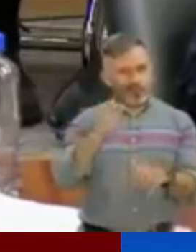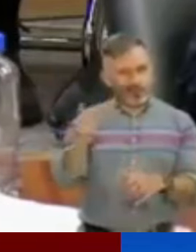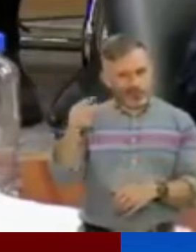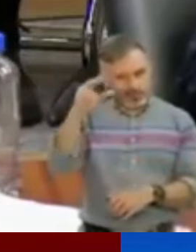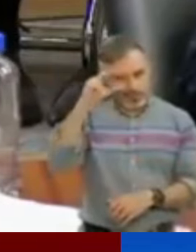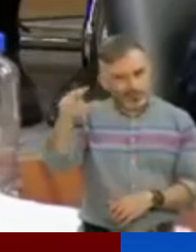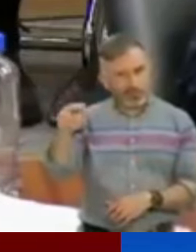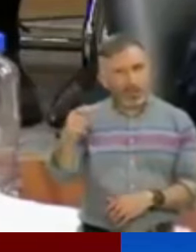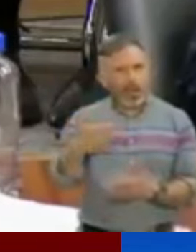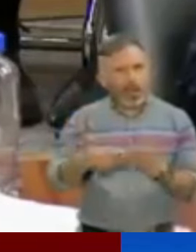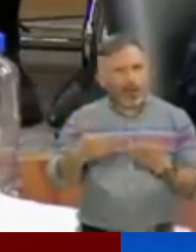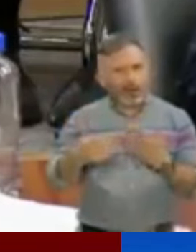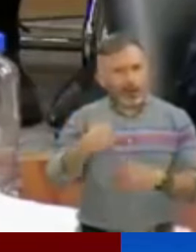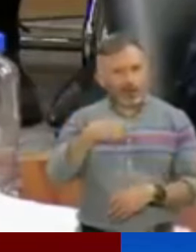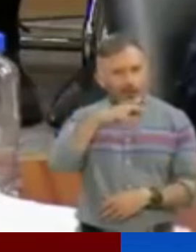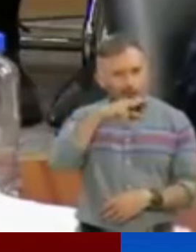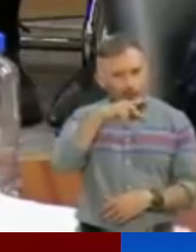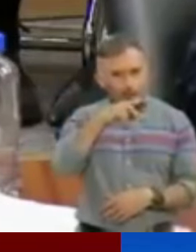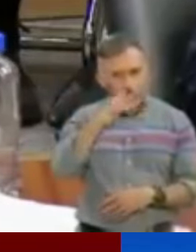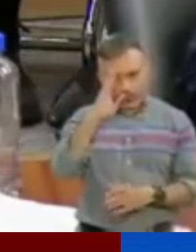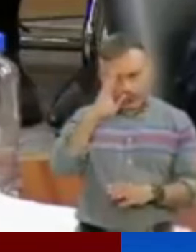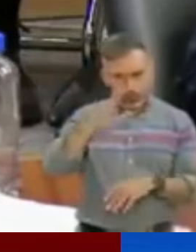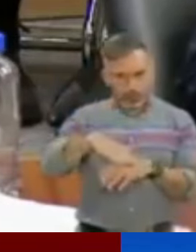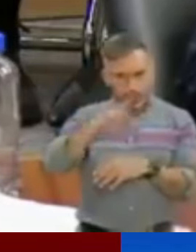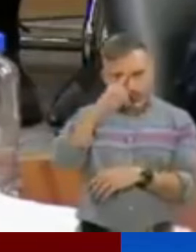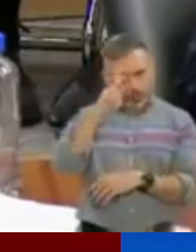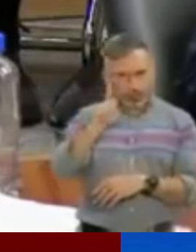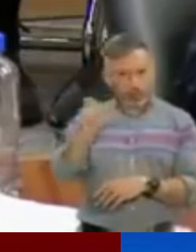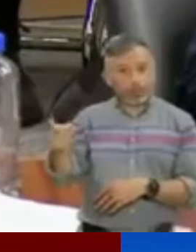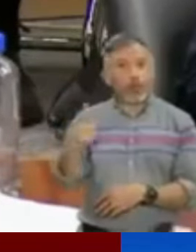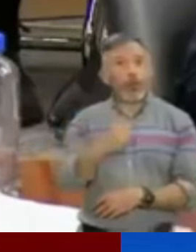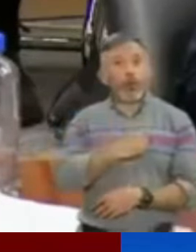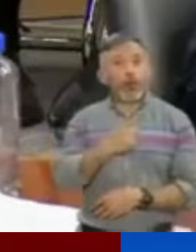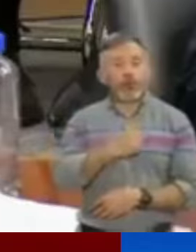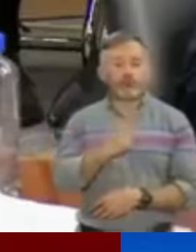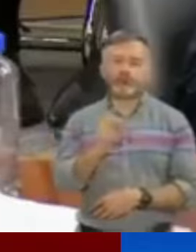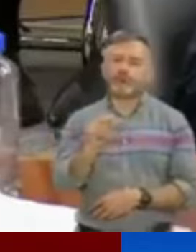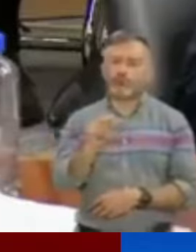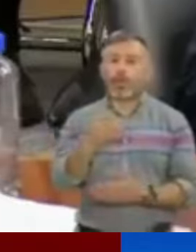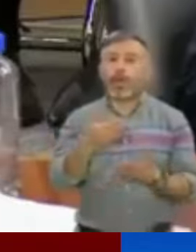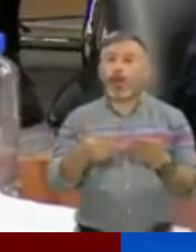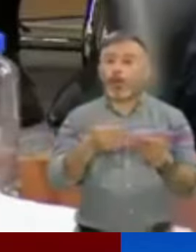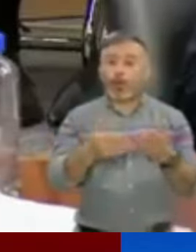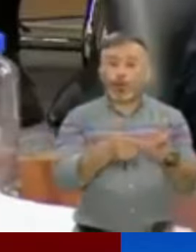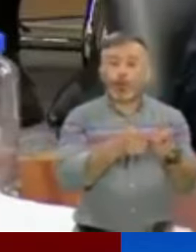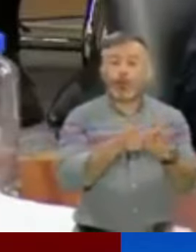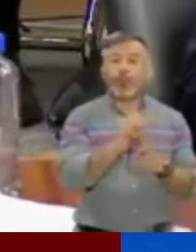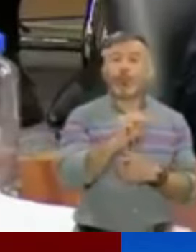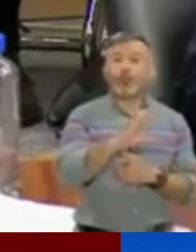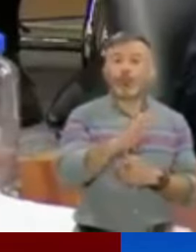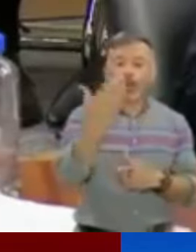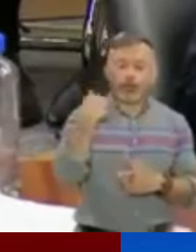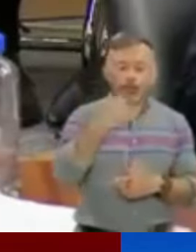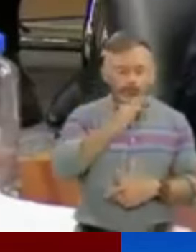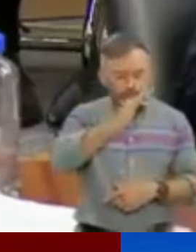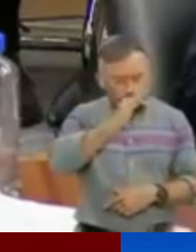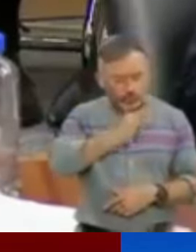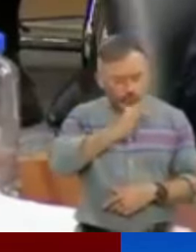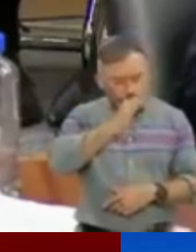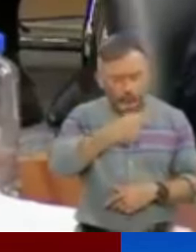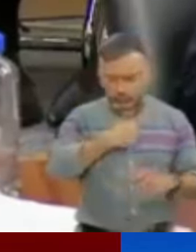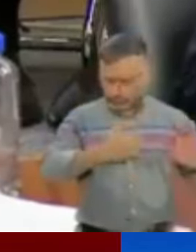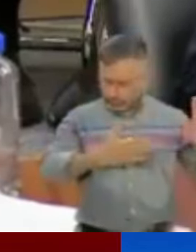alarmante es que ya no están solos. Ahora Movimiento Ciudadano, que tanto juraba y perjuraba que